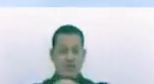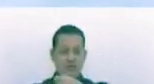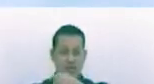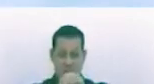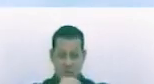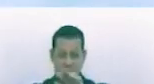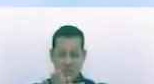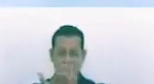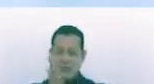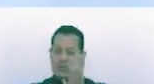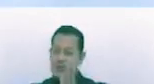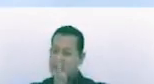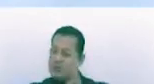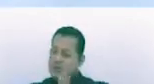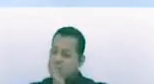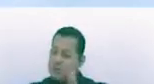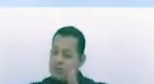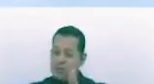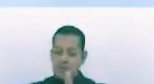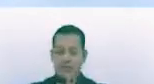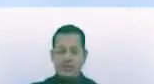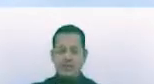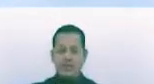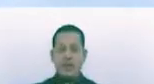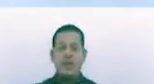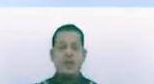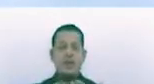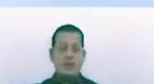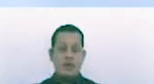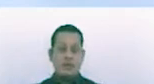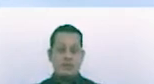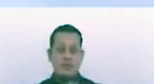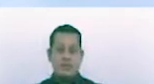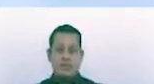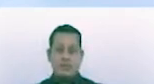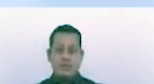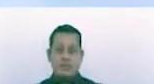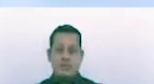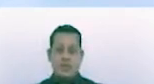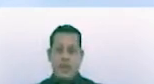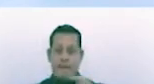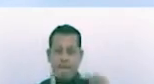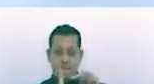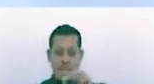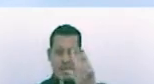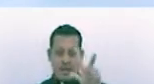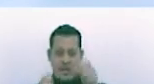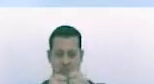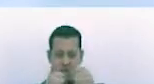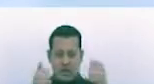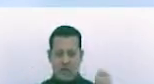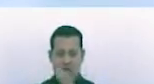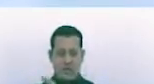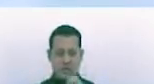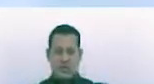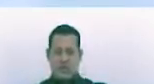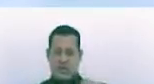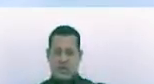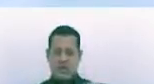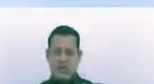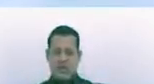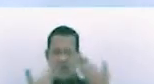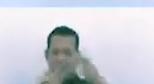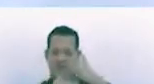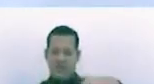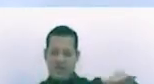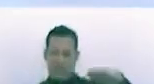hay datos, son bien interesantes. De los casi más de 3 millones de salvadoreños que viven en el